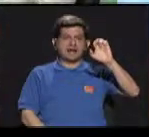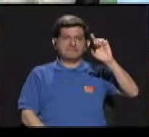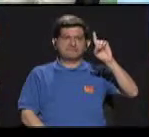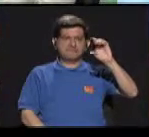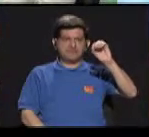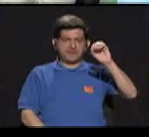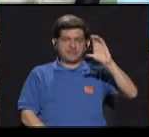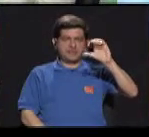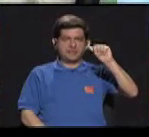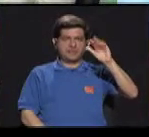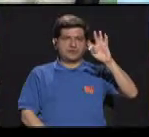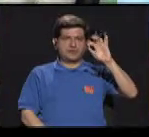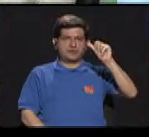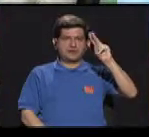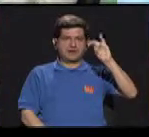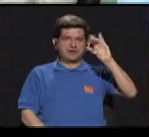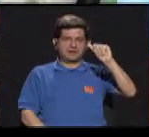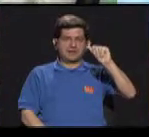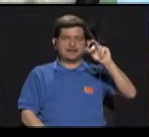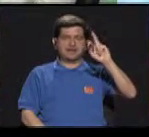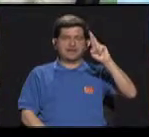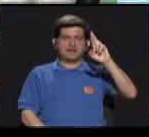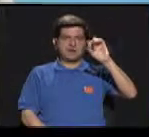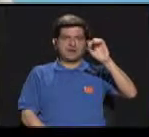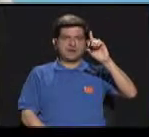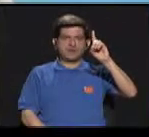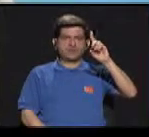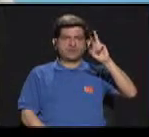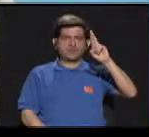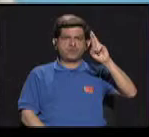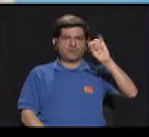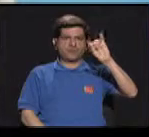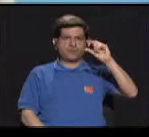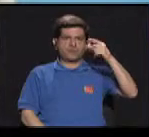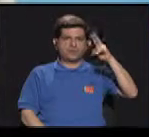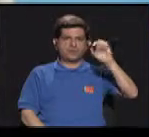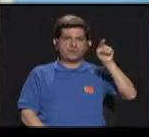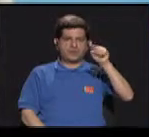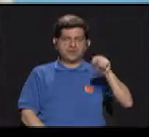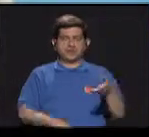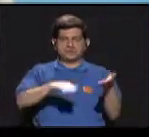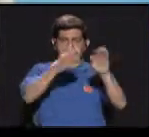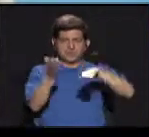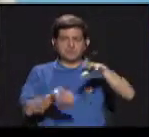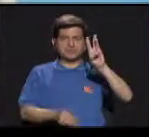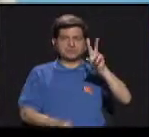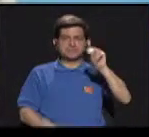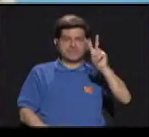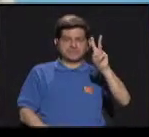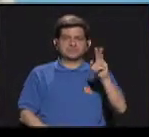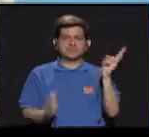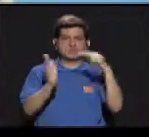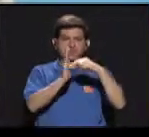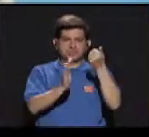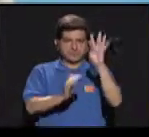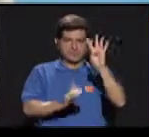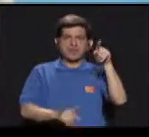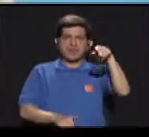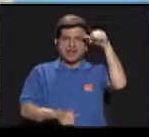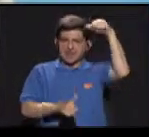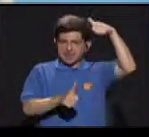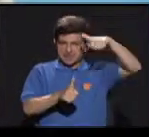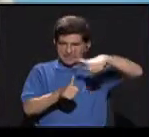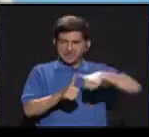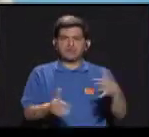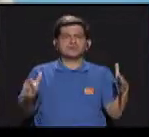Rodríguez, quien falleció el 6 de noviembre del año 2014 y a quien vamos a